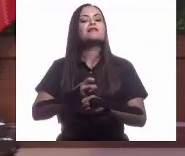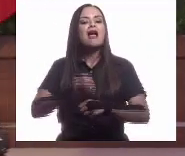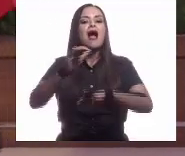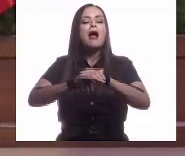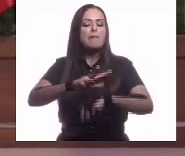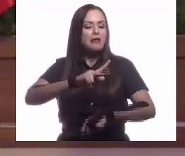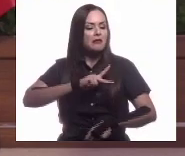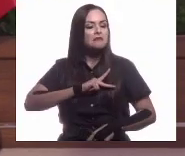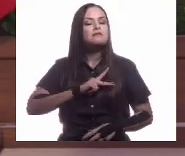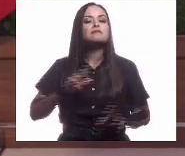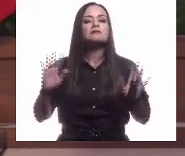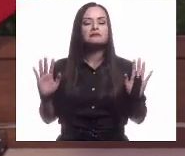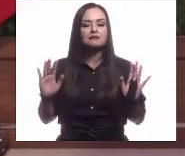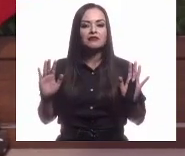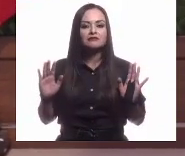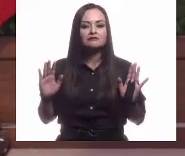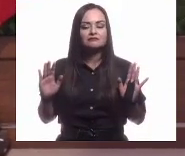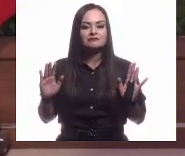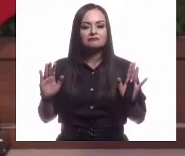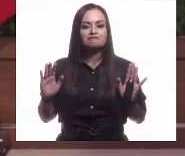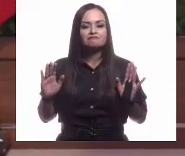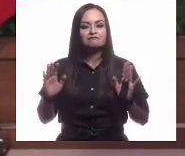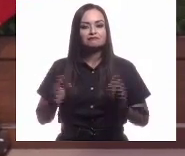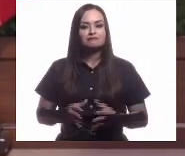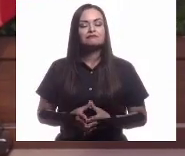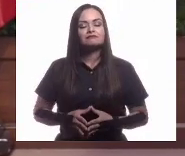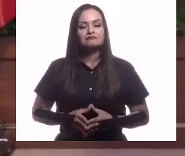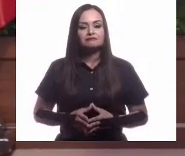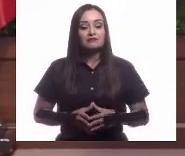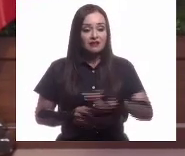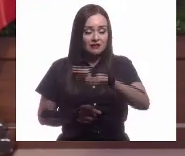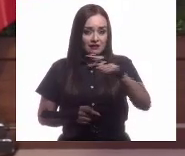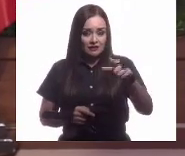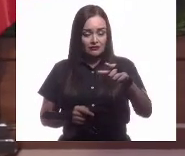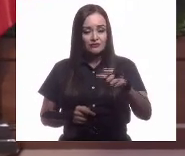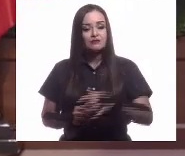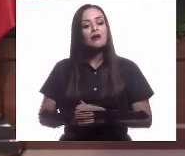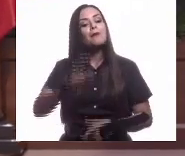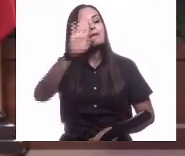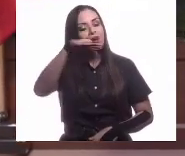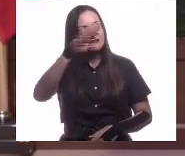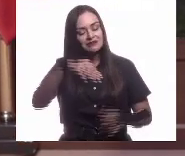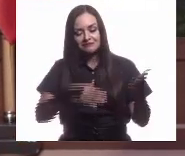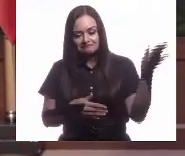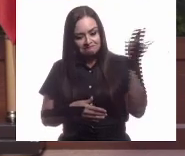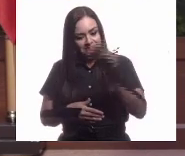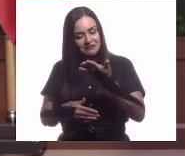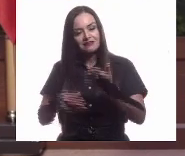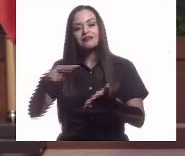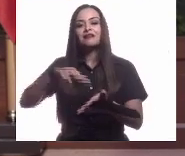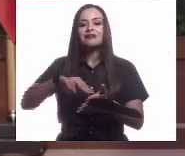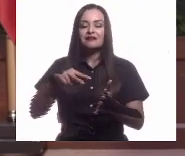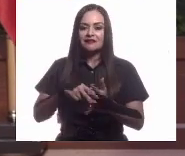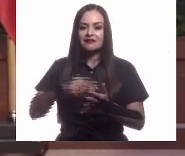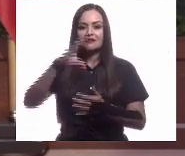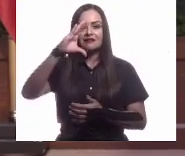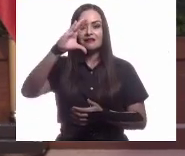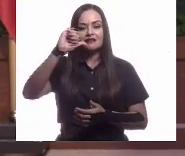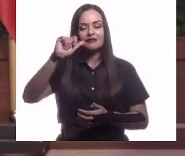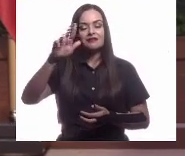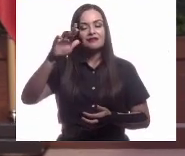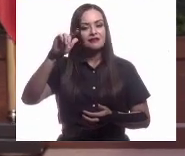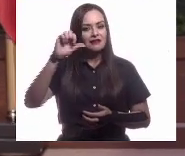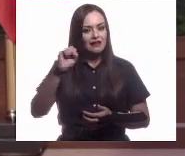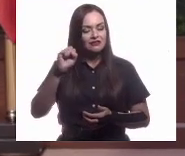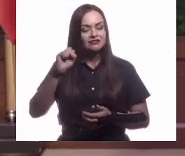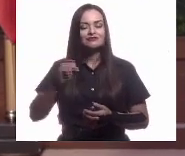mis amigos y porque son los rostros detrás del trabajo que hacemos. Quiero pedirles que pase al ingeniero Carlos Adán Sánchez Ceseña,